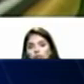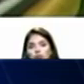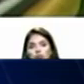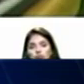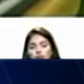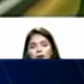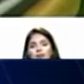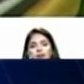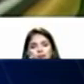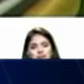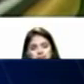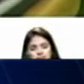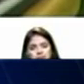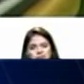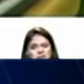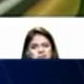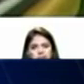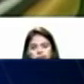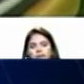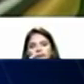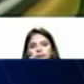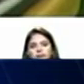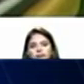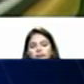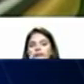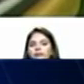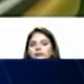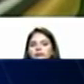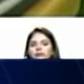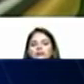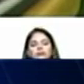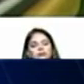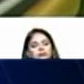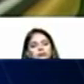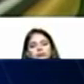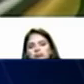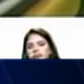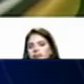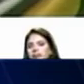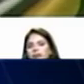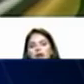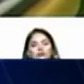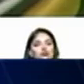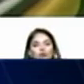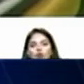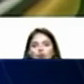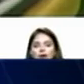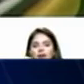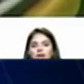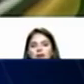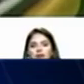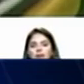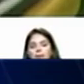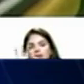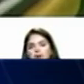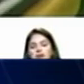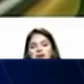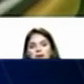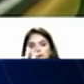dirigidos a los fines de preservación de la paz y tranquilidad pública, soberanía e independencia